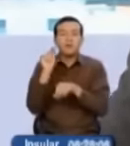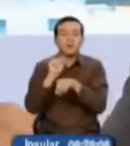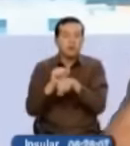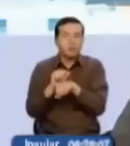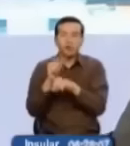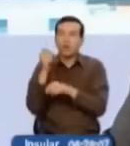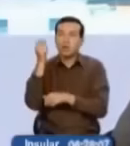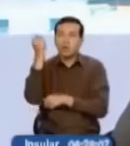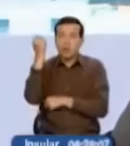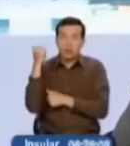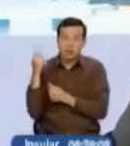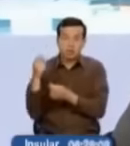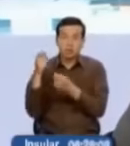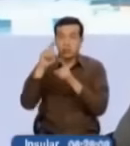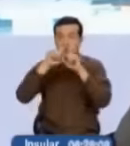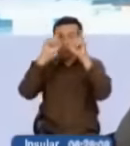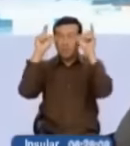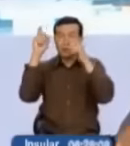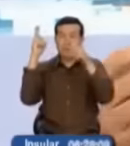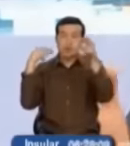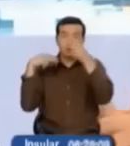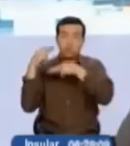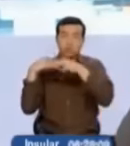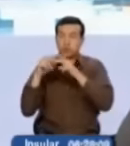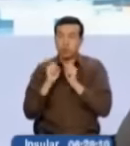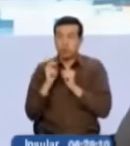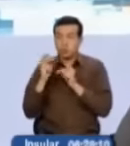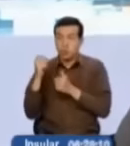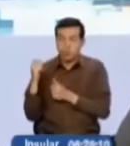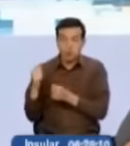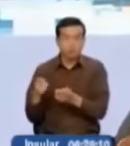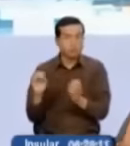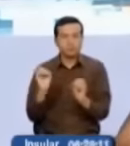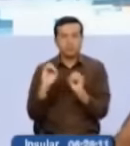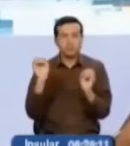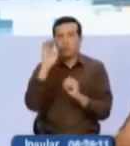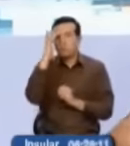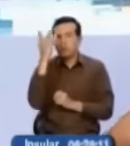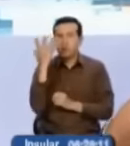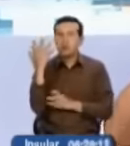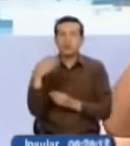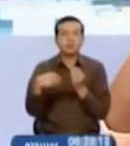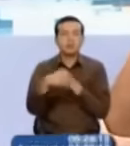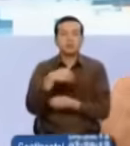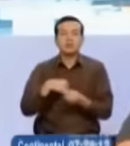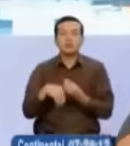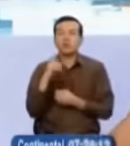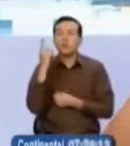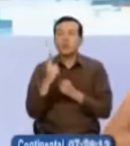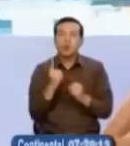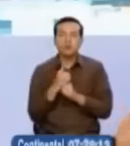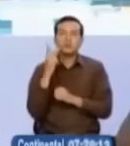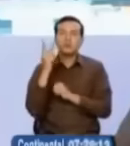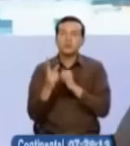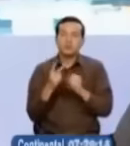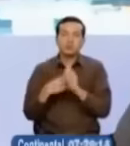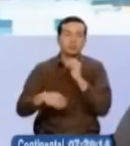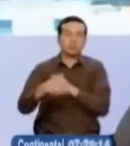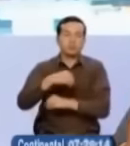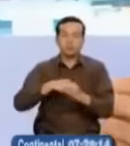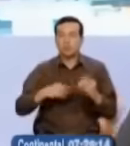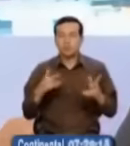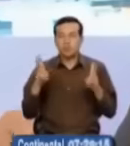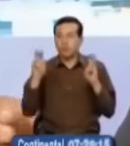quieren invertir en emprendimientos de oportunidad, porque esperan la rentabilidad en un año, en dos años.